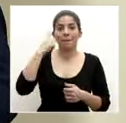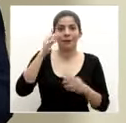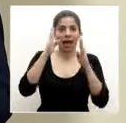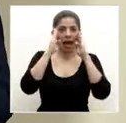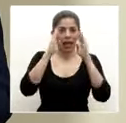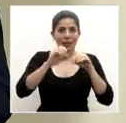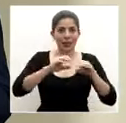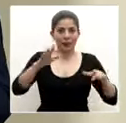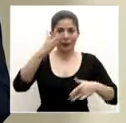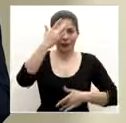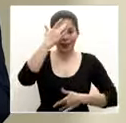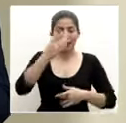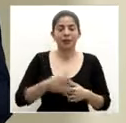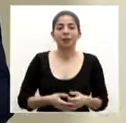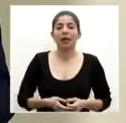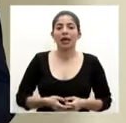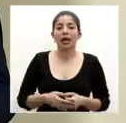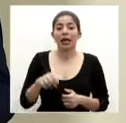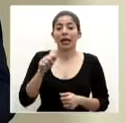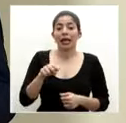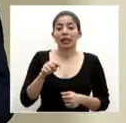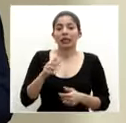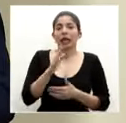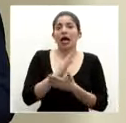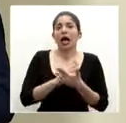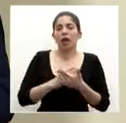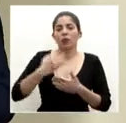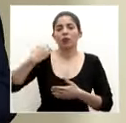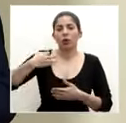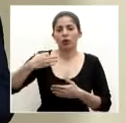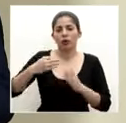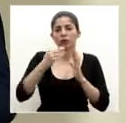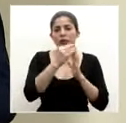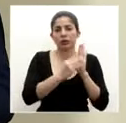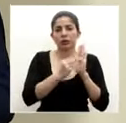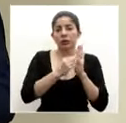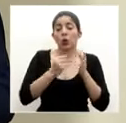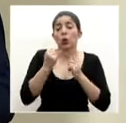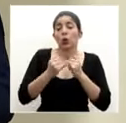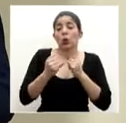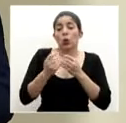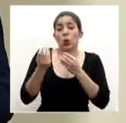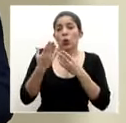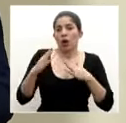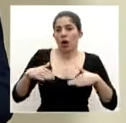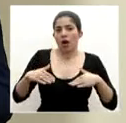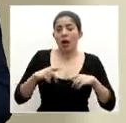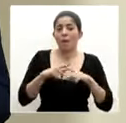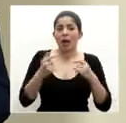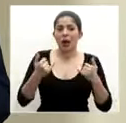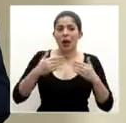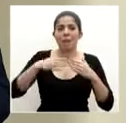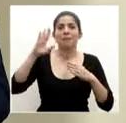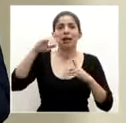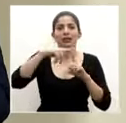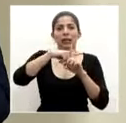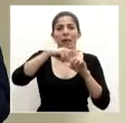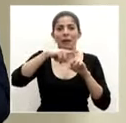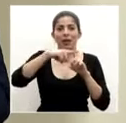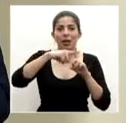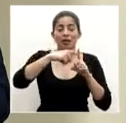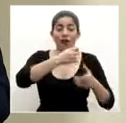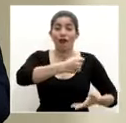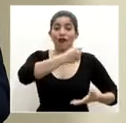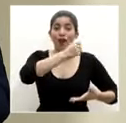esta pandemia, esto es algo que se lleva día a día. No tengo el último dato, pero ya vamos por más de la mitad del